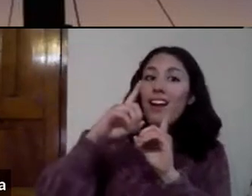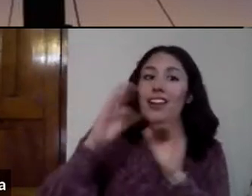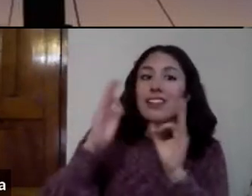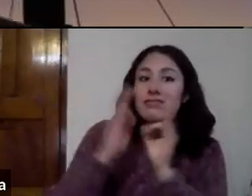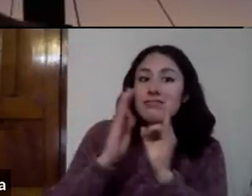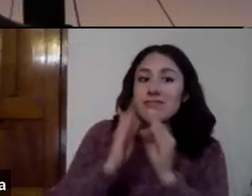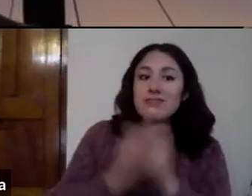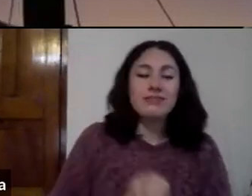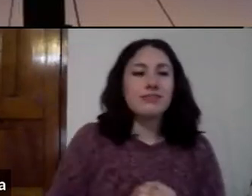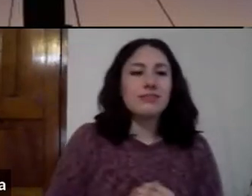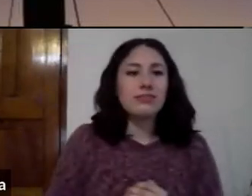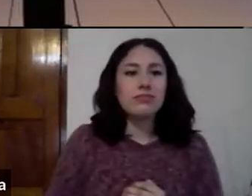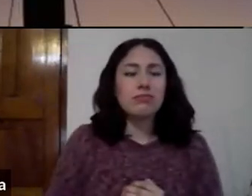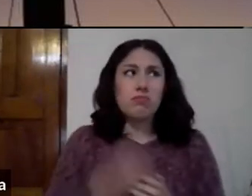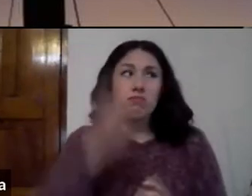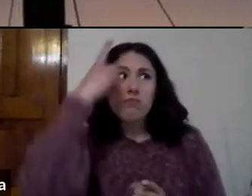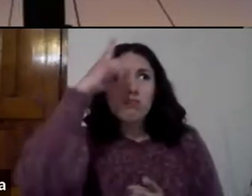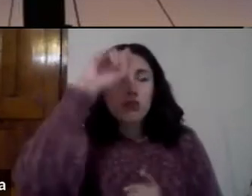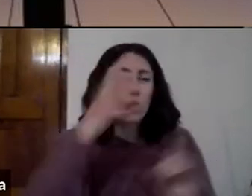¿Es un Dios que castiga?